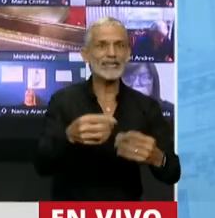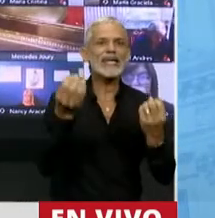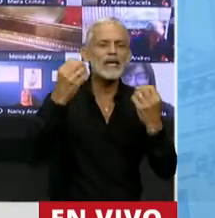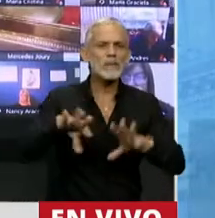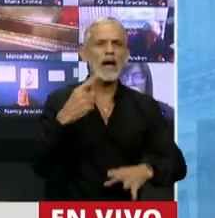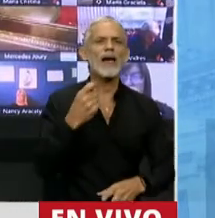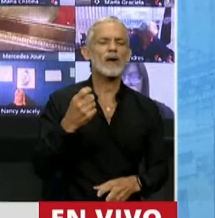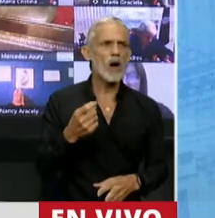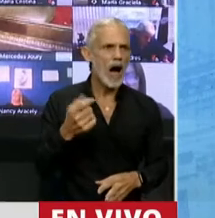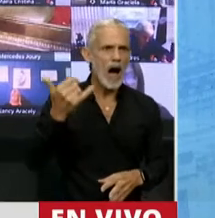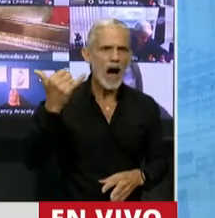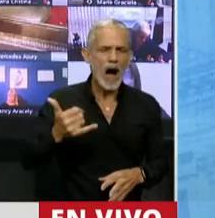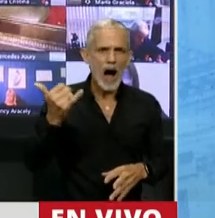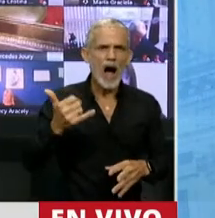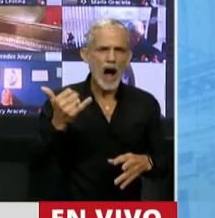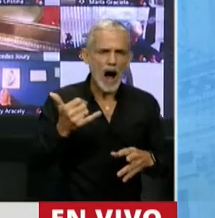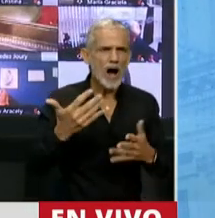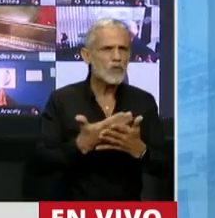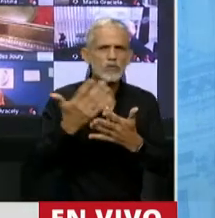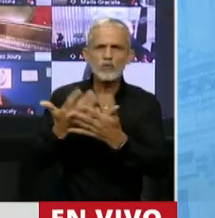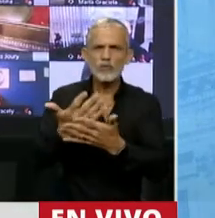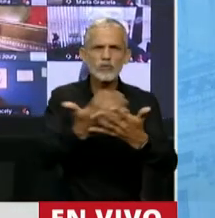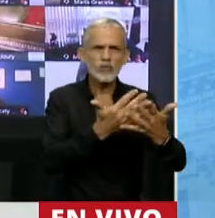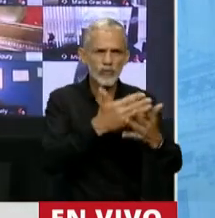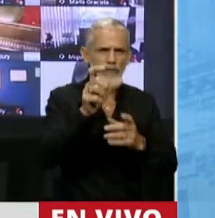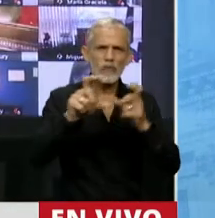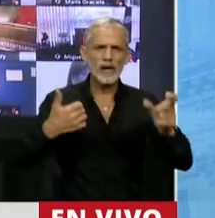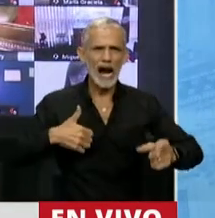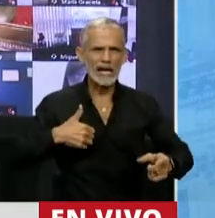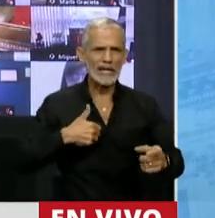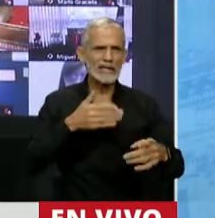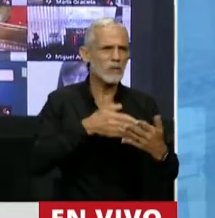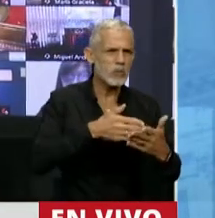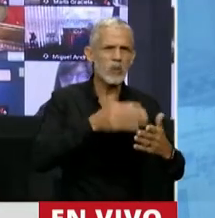empiecen a dar cuenta del flagelo que han vivido tantos argentinos, que no los dejan